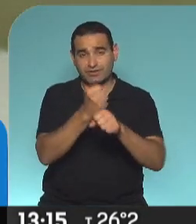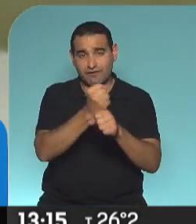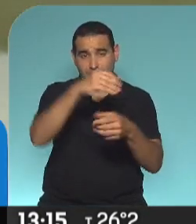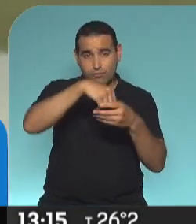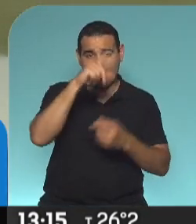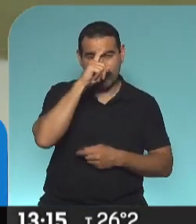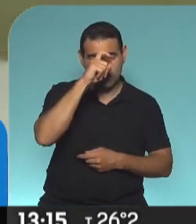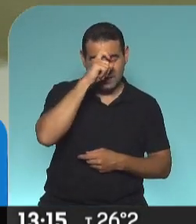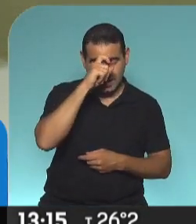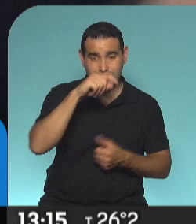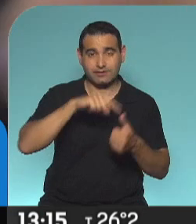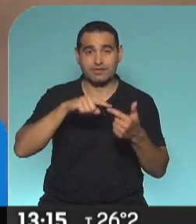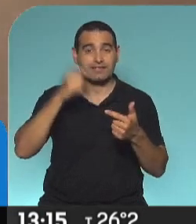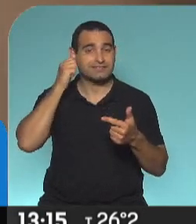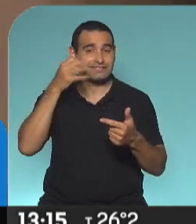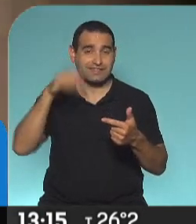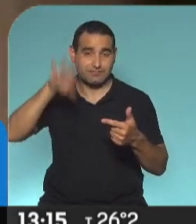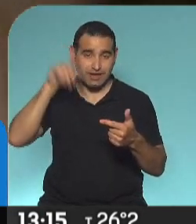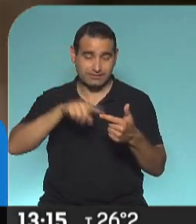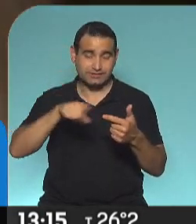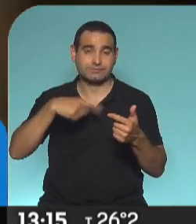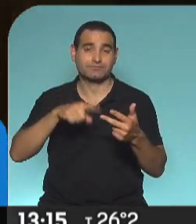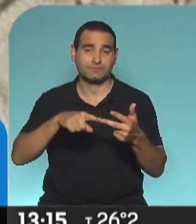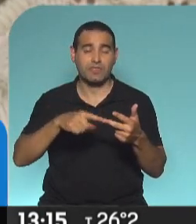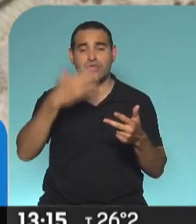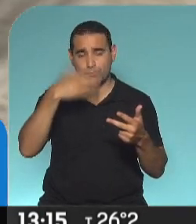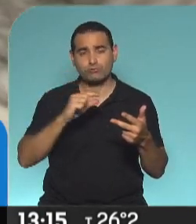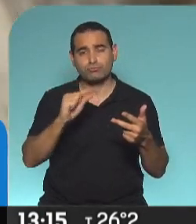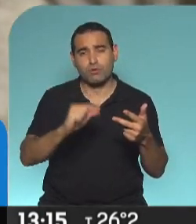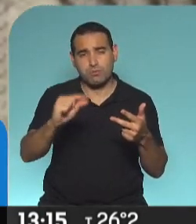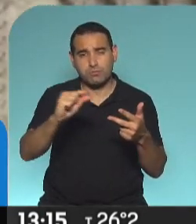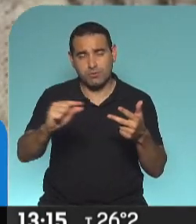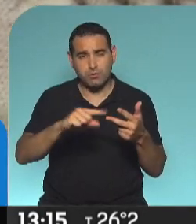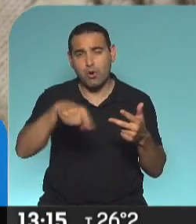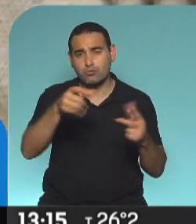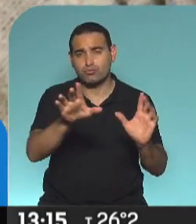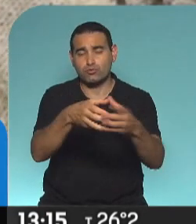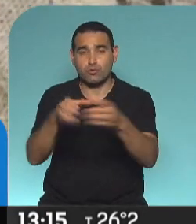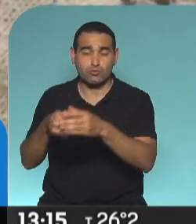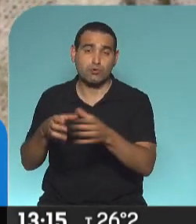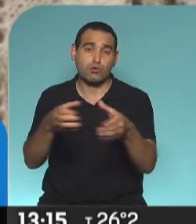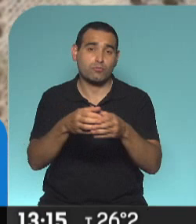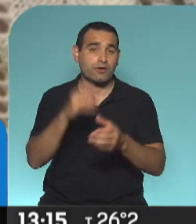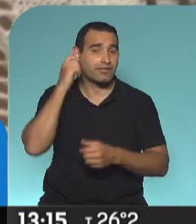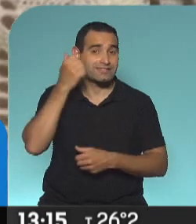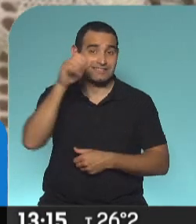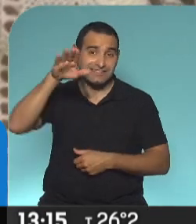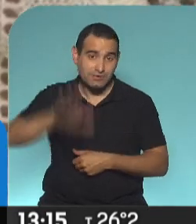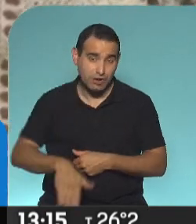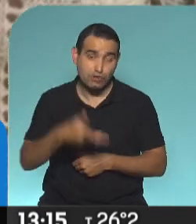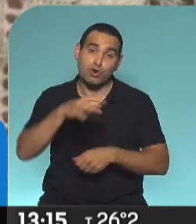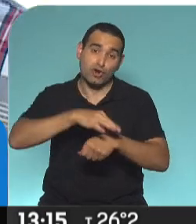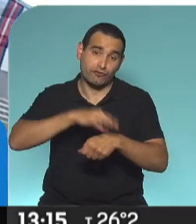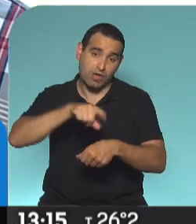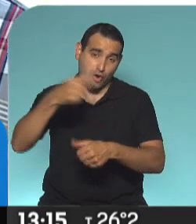las personas mayores de 60 y después paulatinamente se van a incorporar otros grupos como los menores 60 pero con factores de